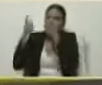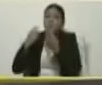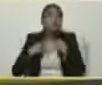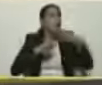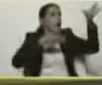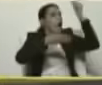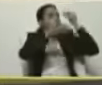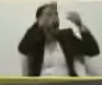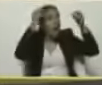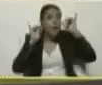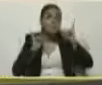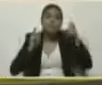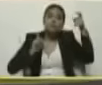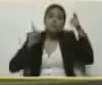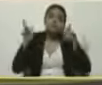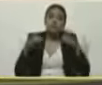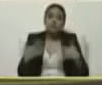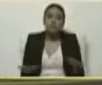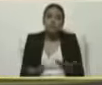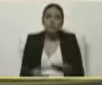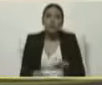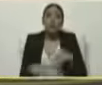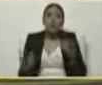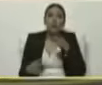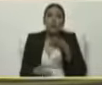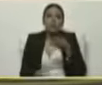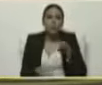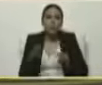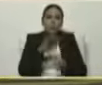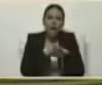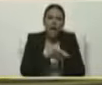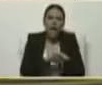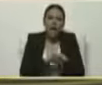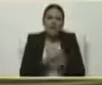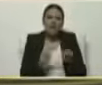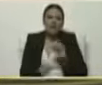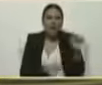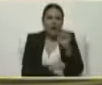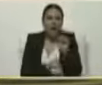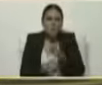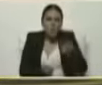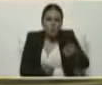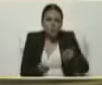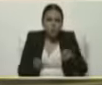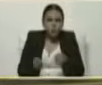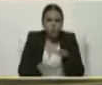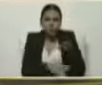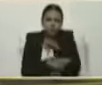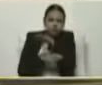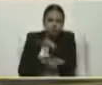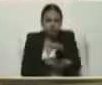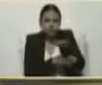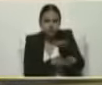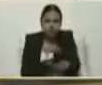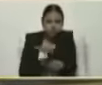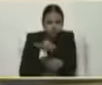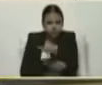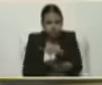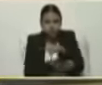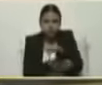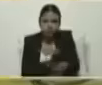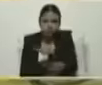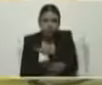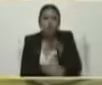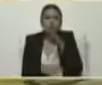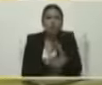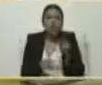¿Cómo haces tú cuando sales con tus camiones de basura a dar órdenes y